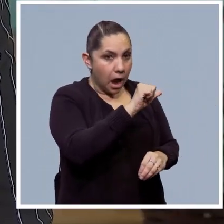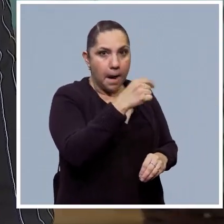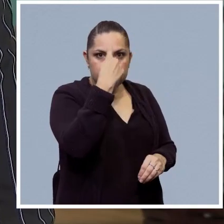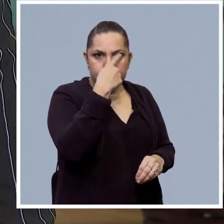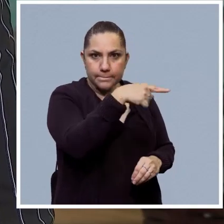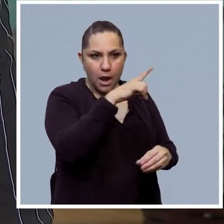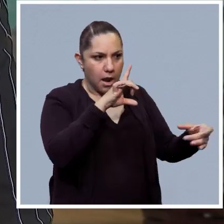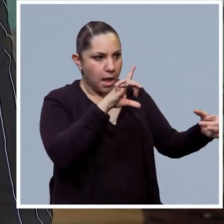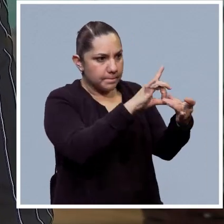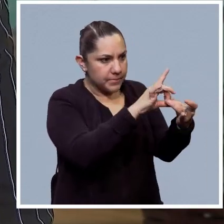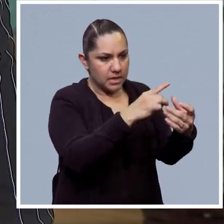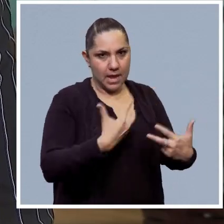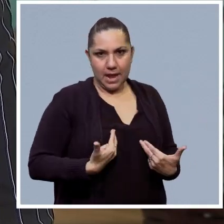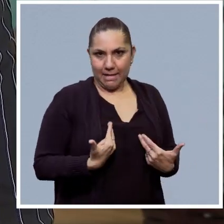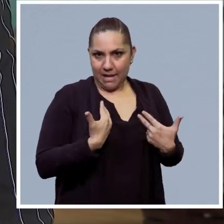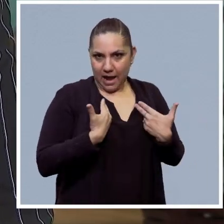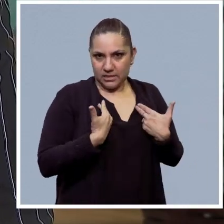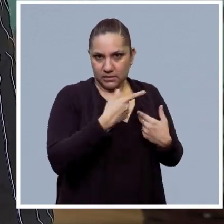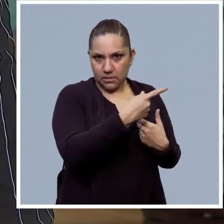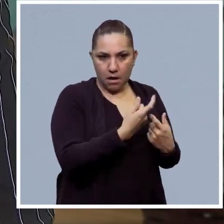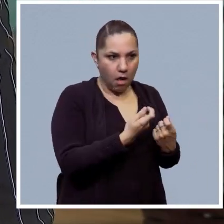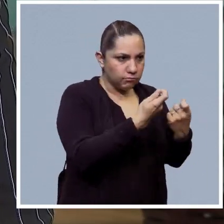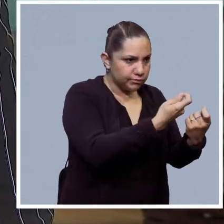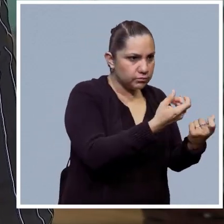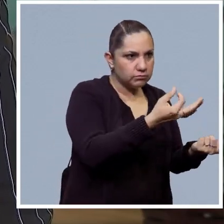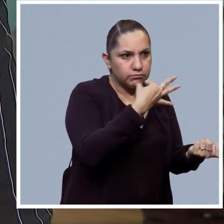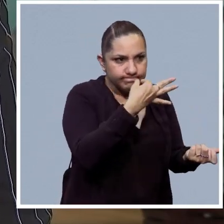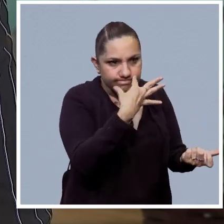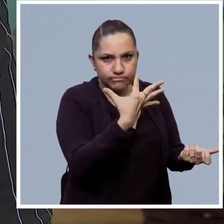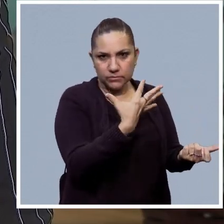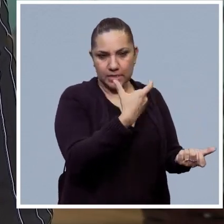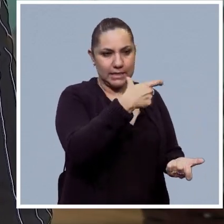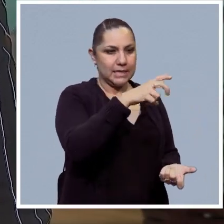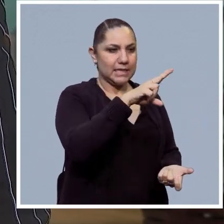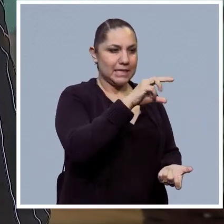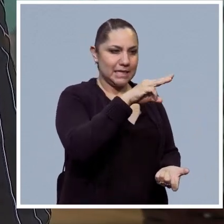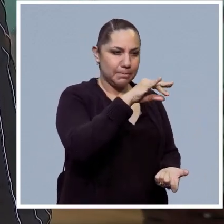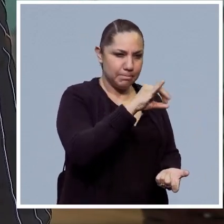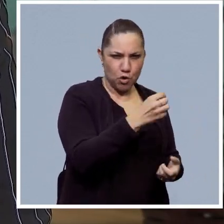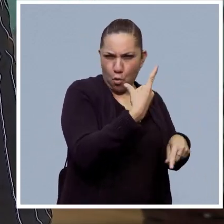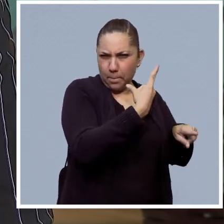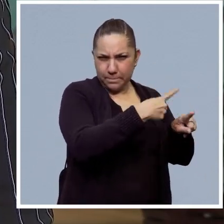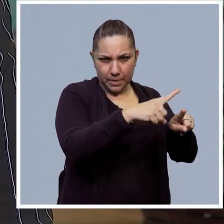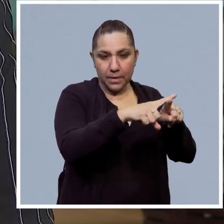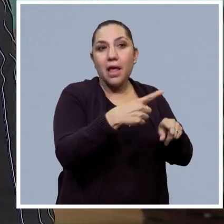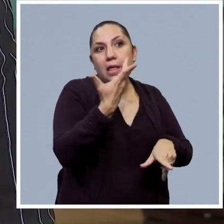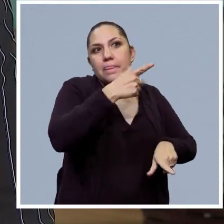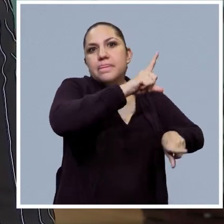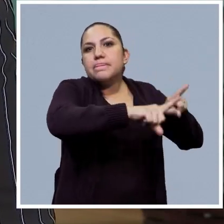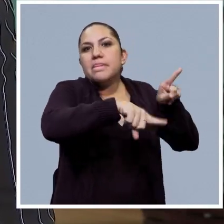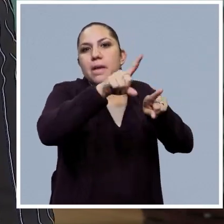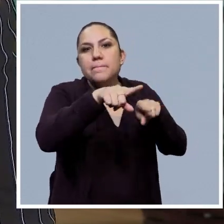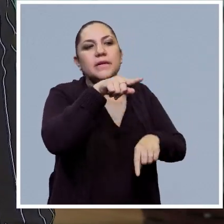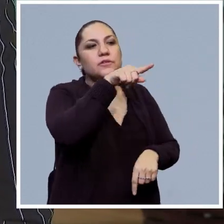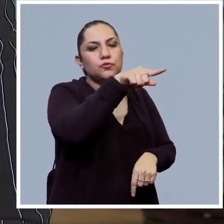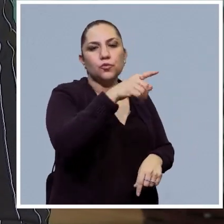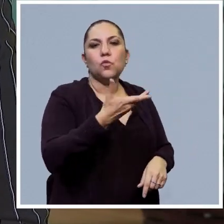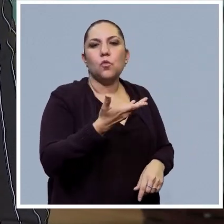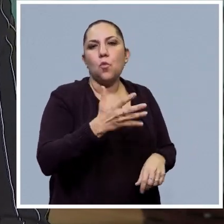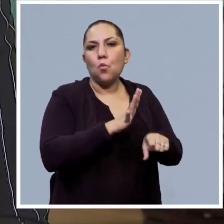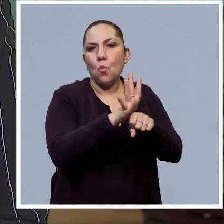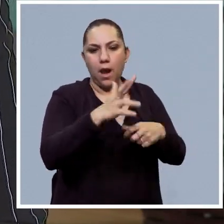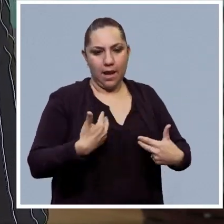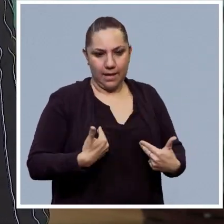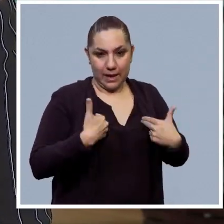ejemplo, tenemos diferentes tratamientos de quimioterapia que dependiendo la estirpe del cáncer de